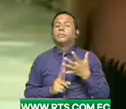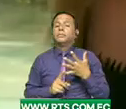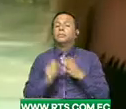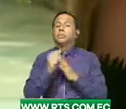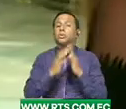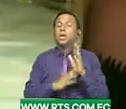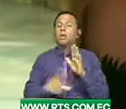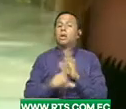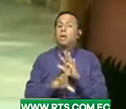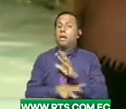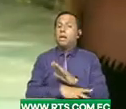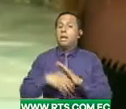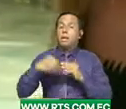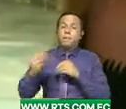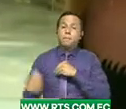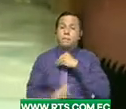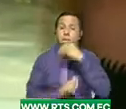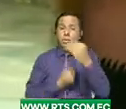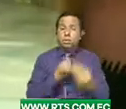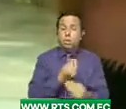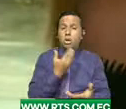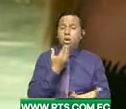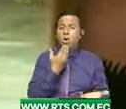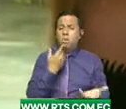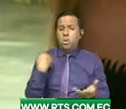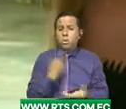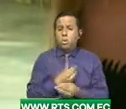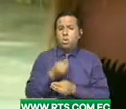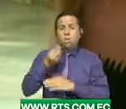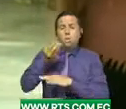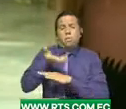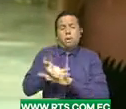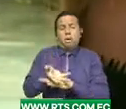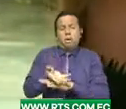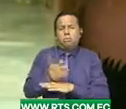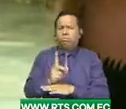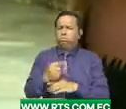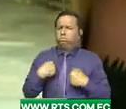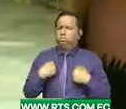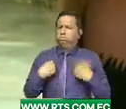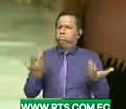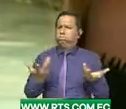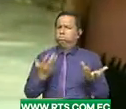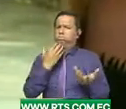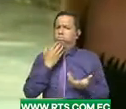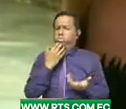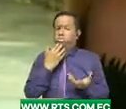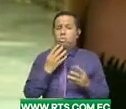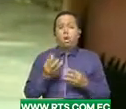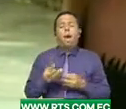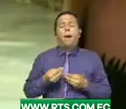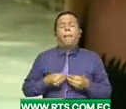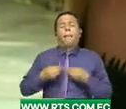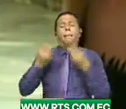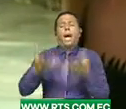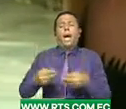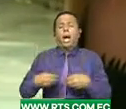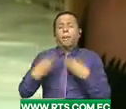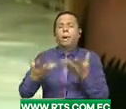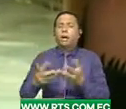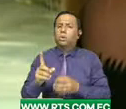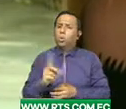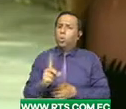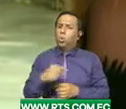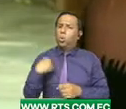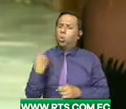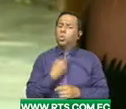estamos planteando privatización. El Estado nunca cede la propiedad, nada más que concesiona durante un